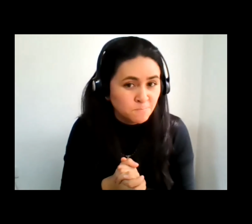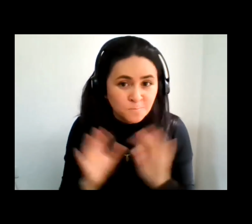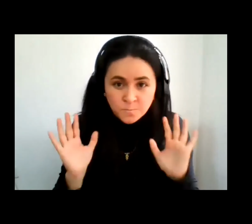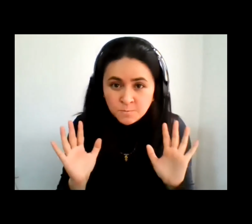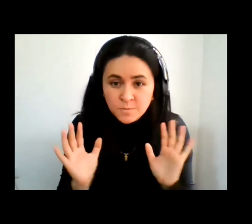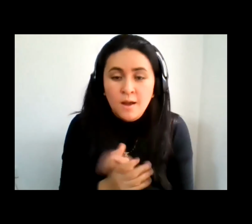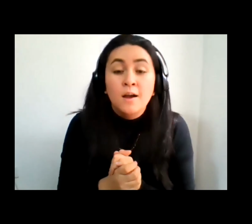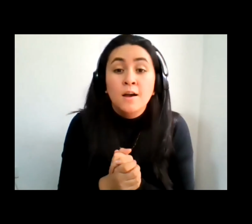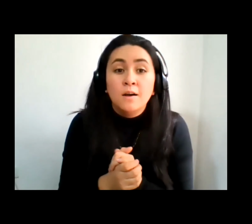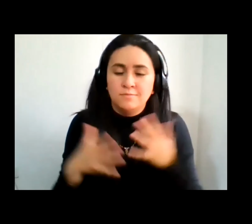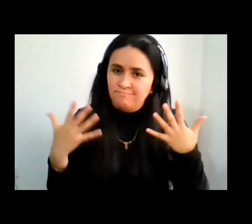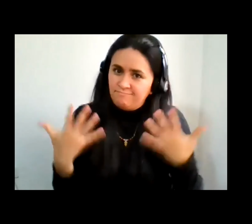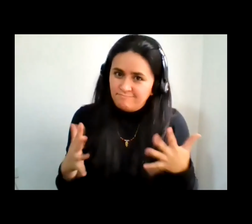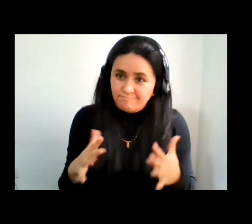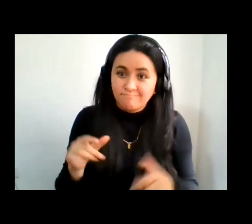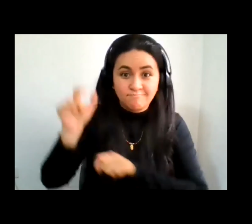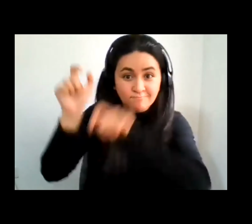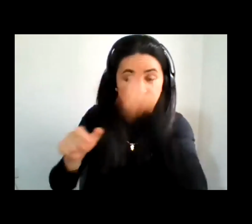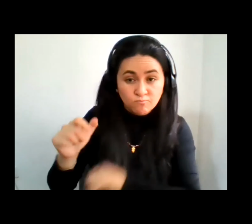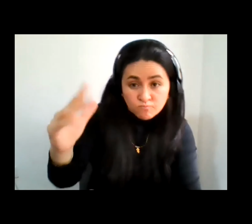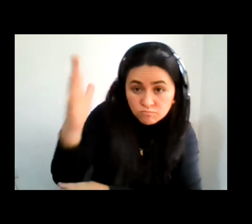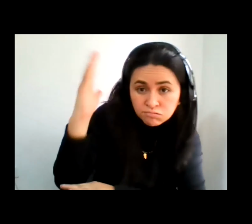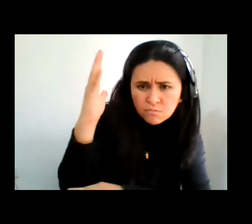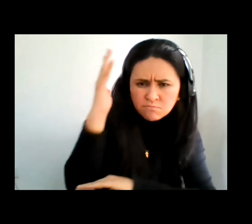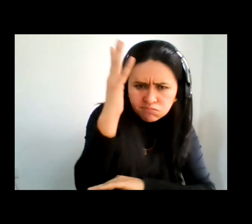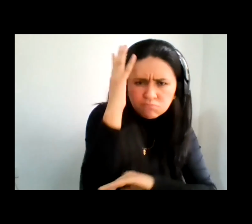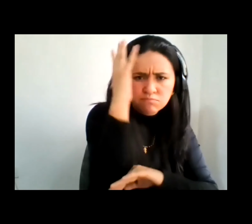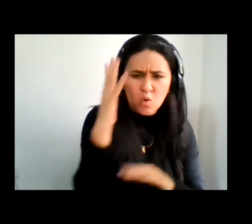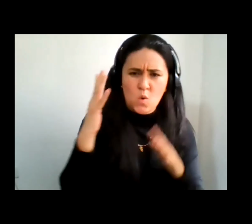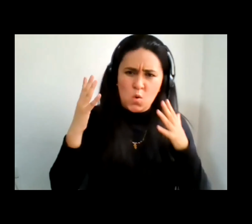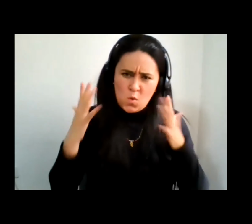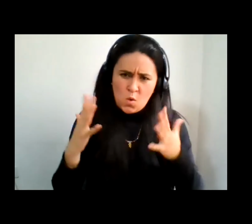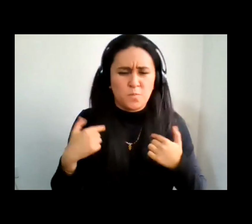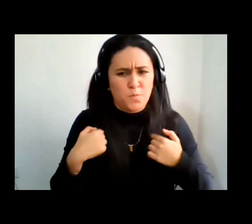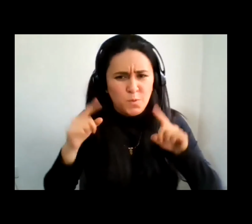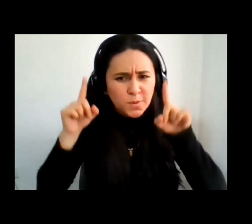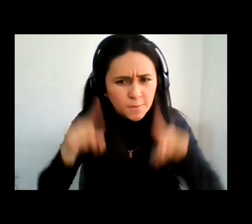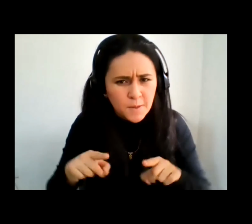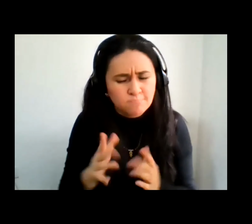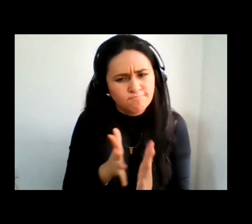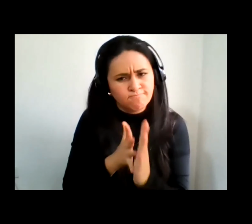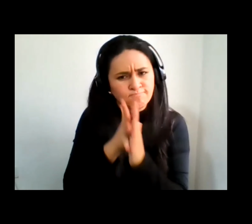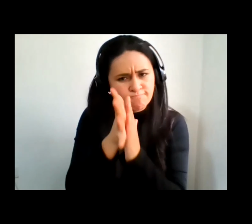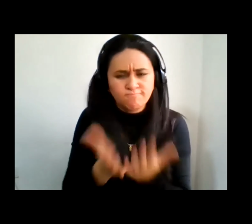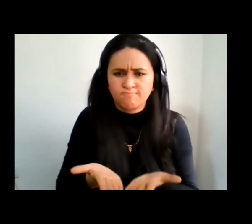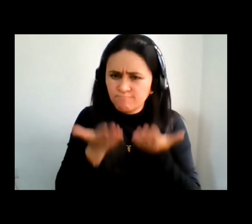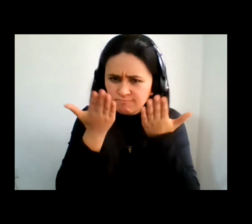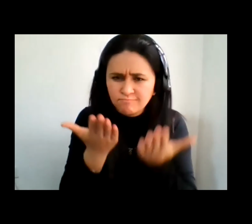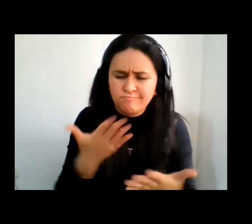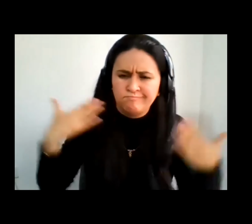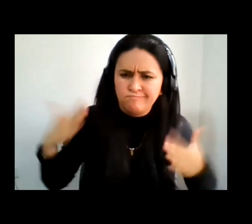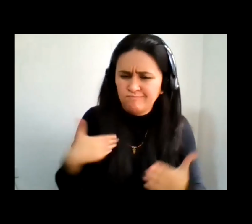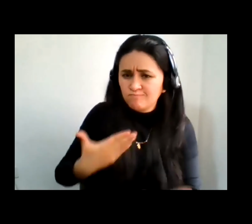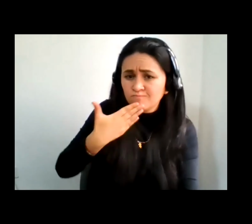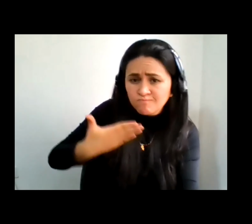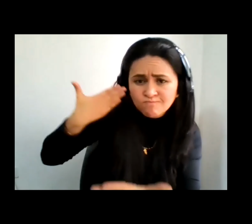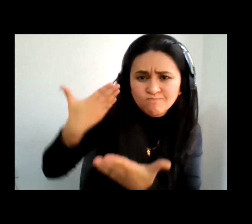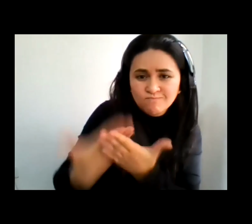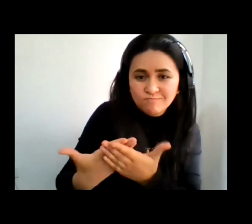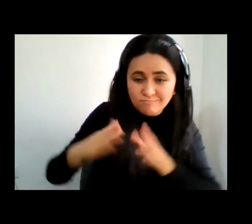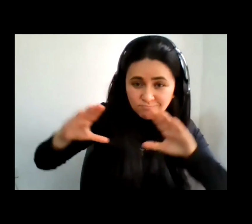sinceramente creo que aparte de los expositores, quiero aprovechar para saludar y agradecer no solo a todo el equipo